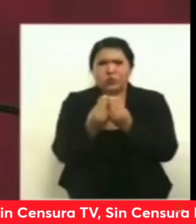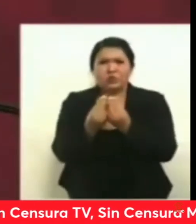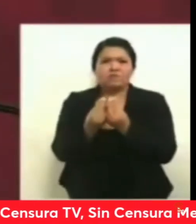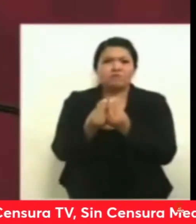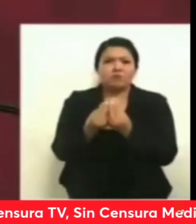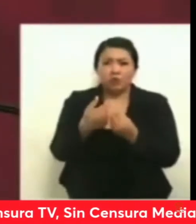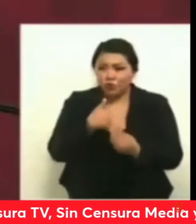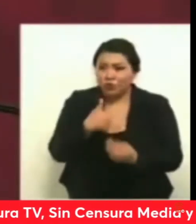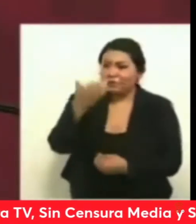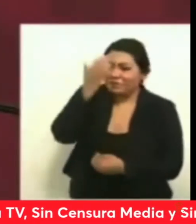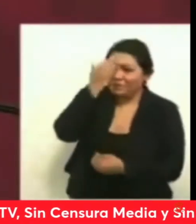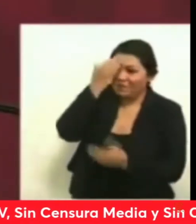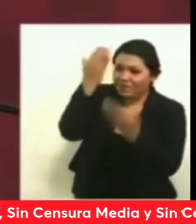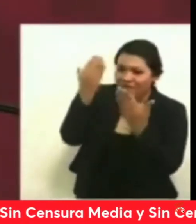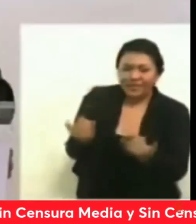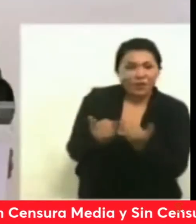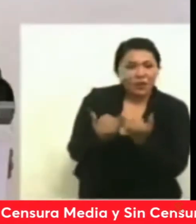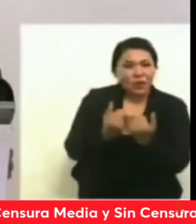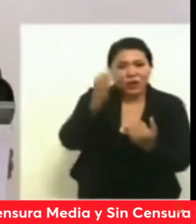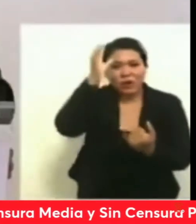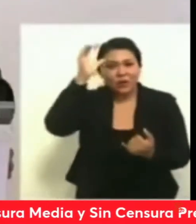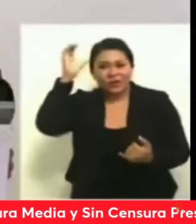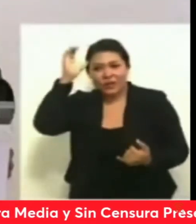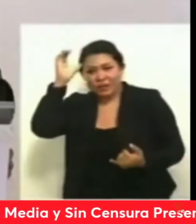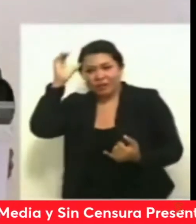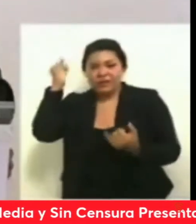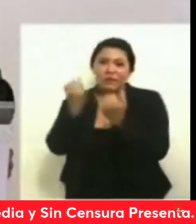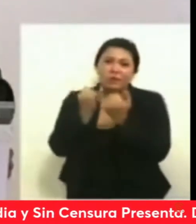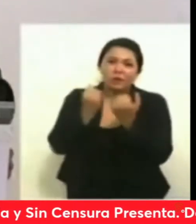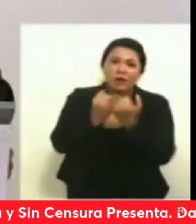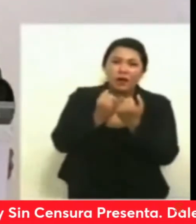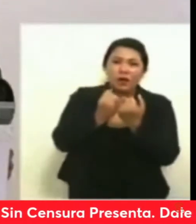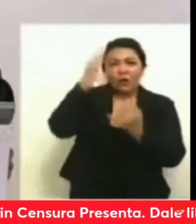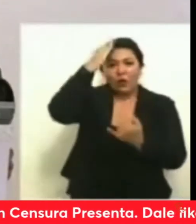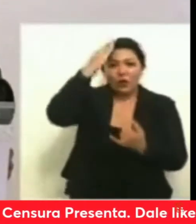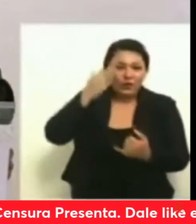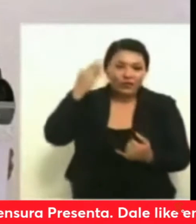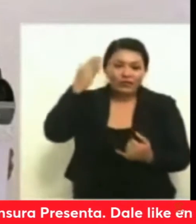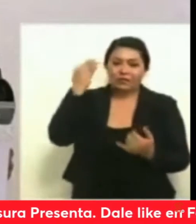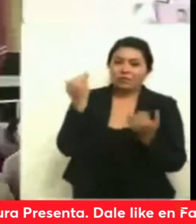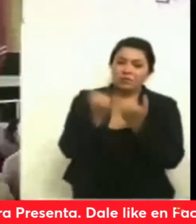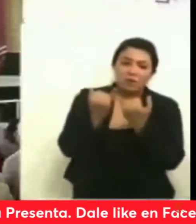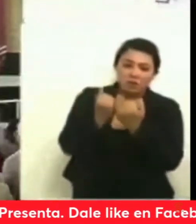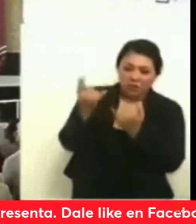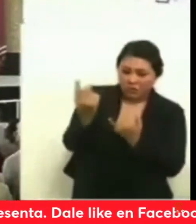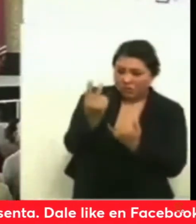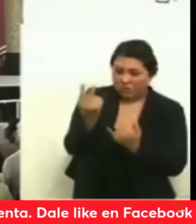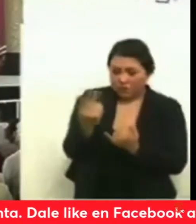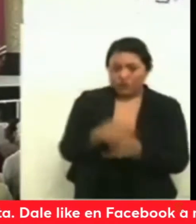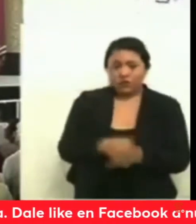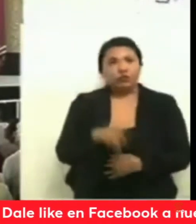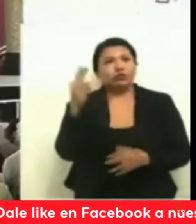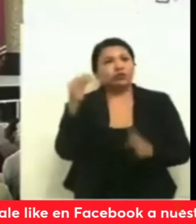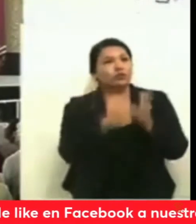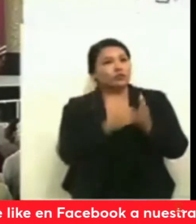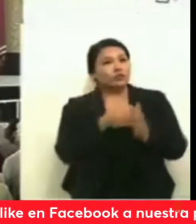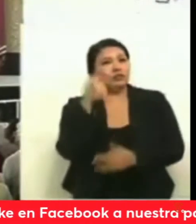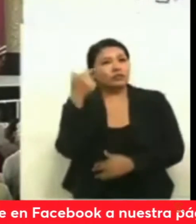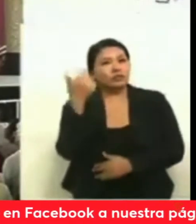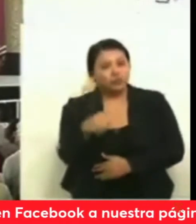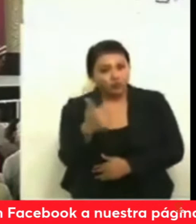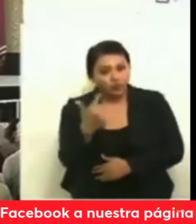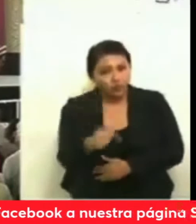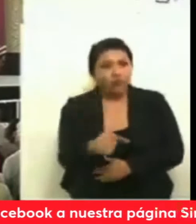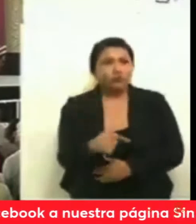nos conocimos con Cuitláhuac, con Rocío, con muchos de ustedes. Pasó el 2012, un